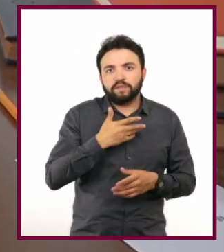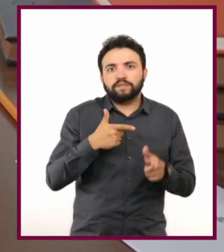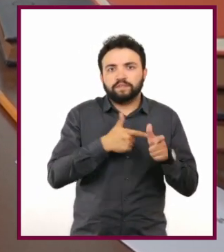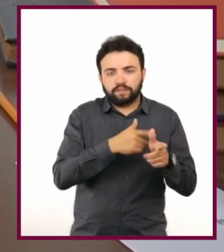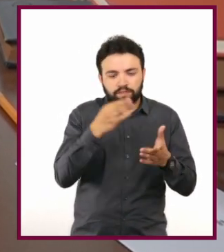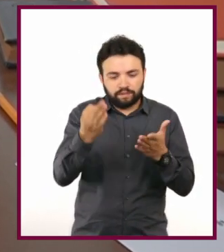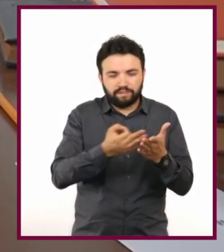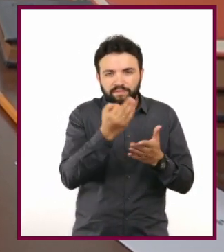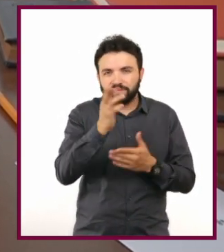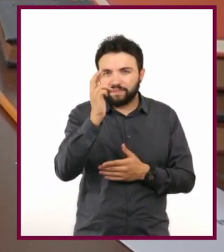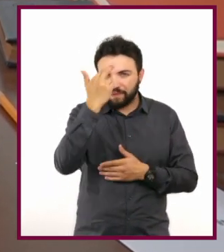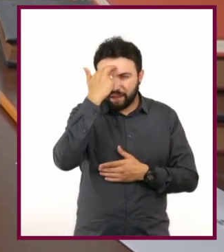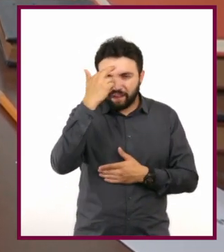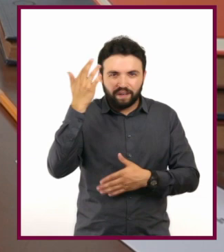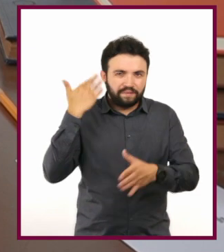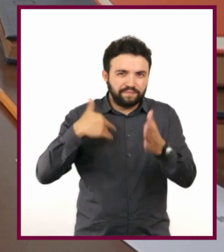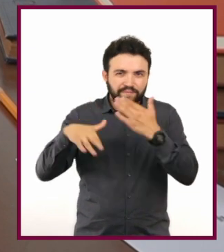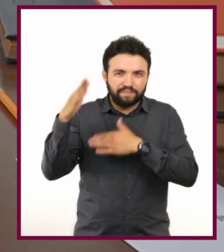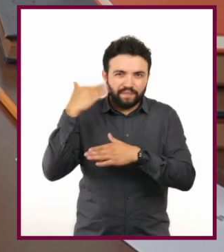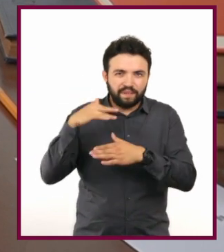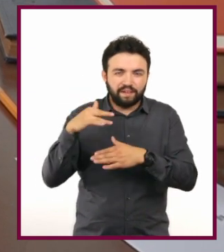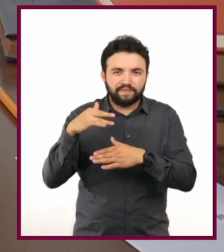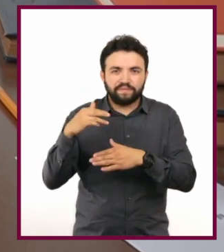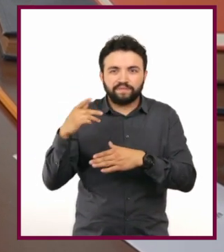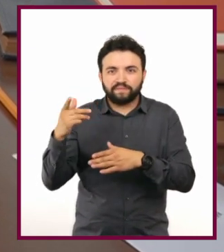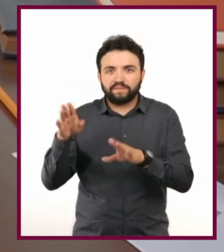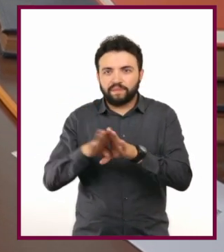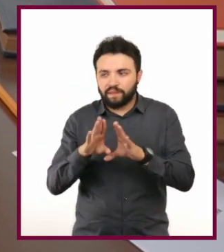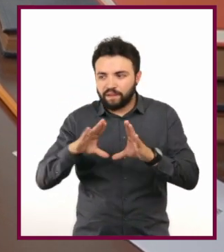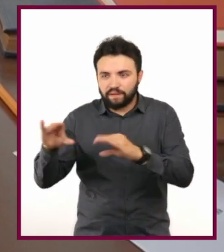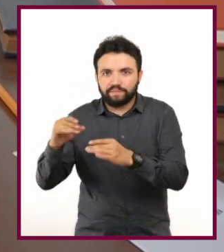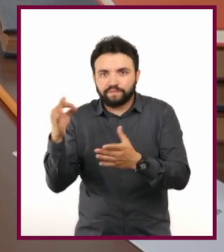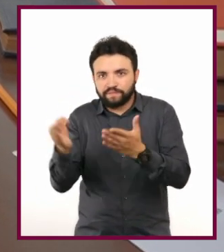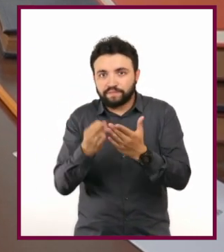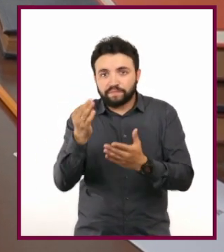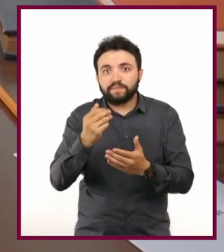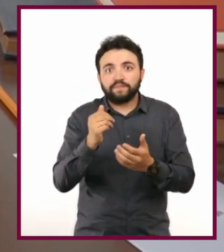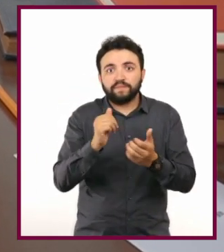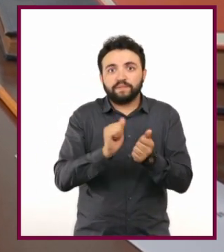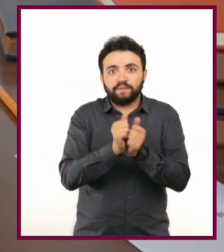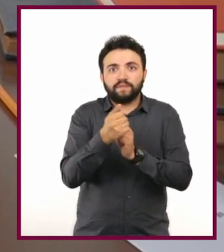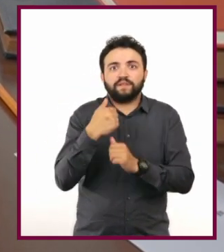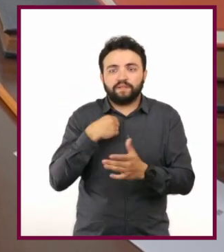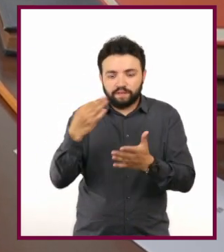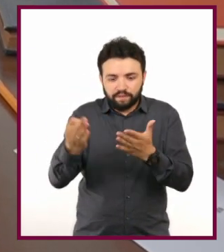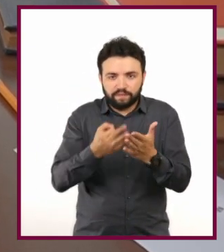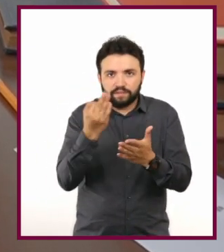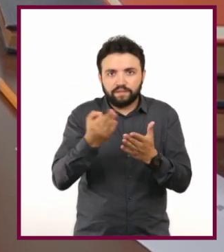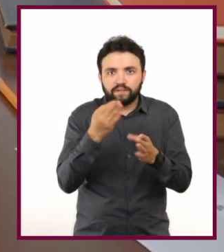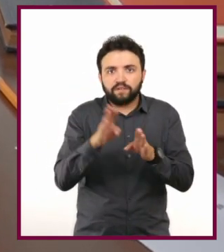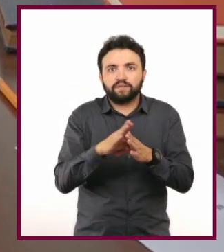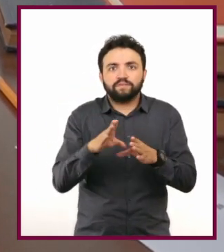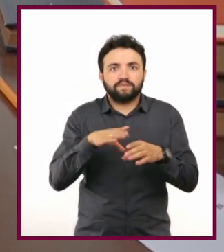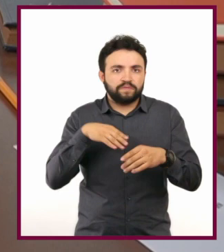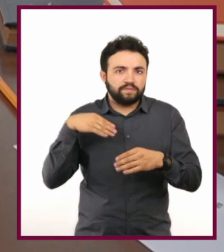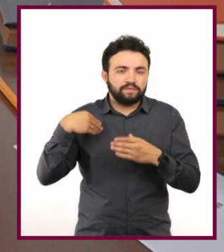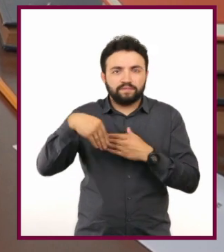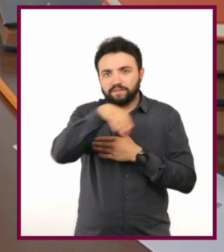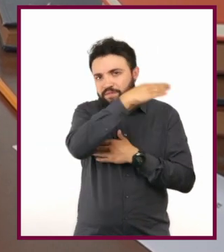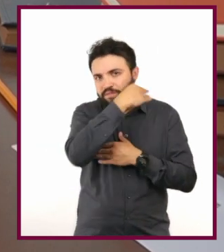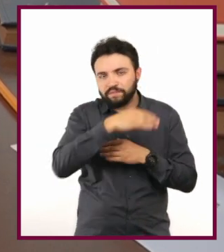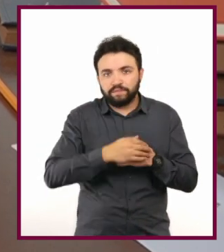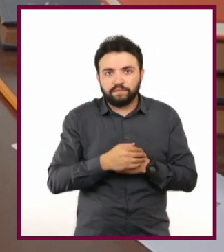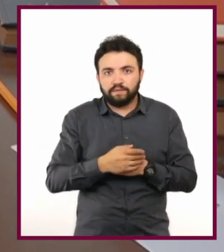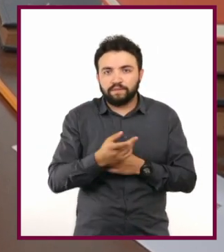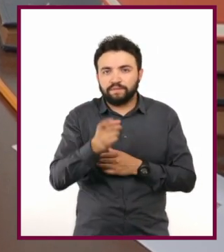tejiendo. ¿Te acuerdas cuando armándote de toda tu paciencia me enseñaste a tejer? Llegué a hacerme una bufanda. Pasábamos horas tejiendo mientras